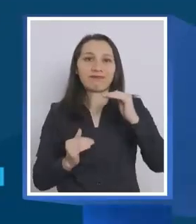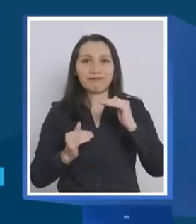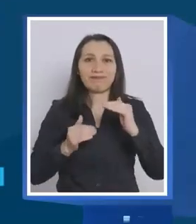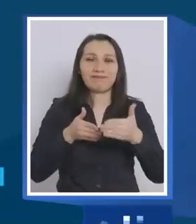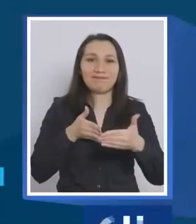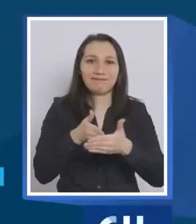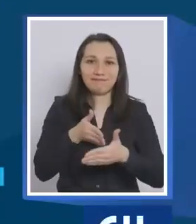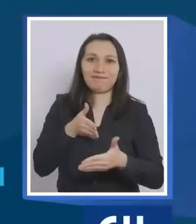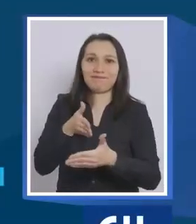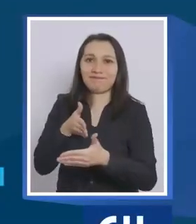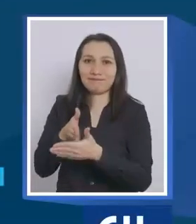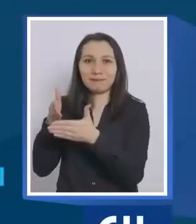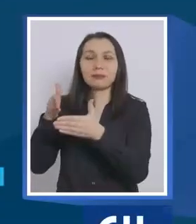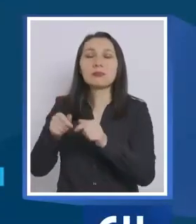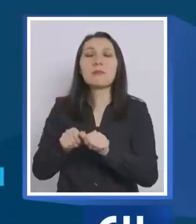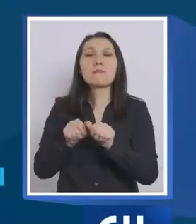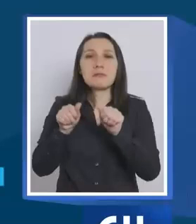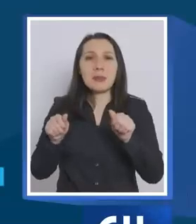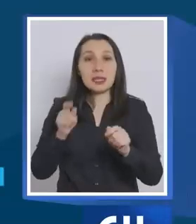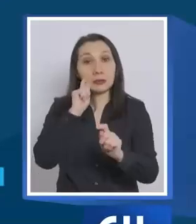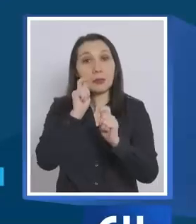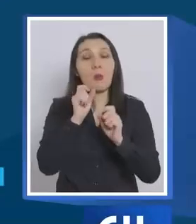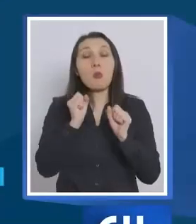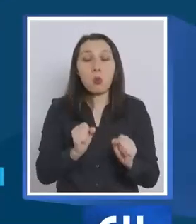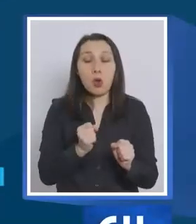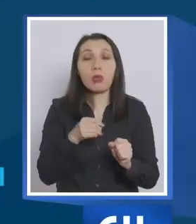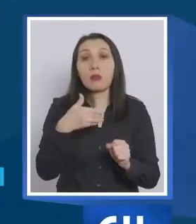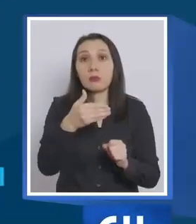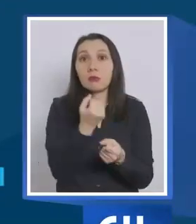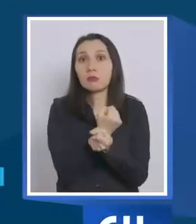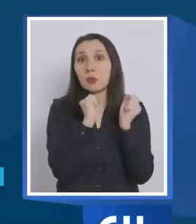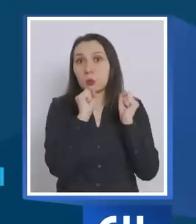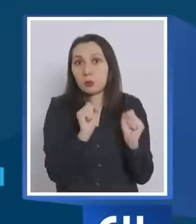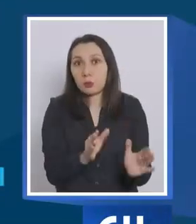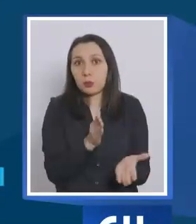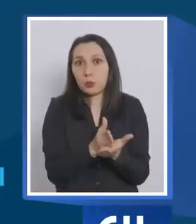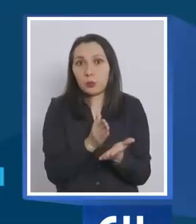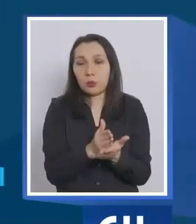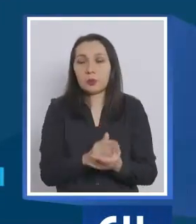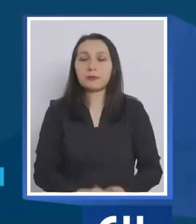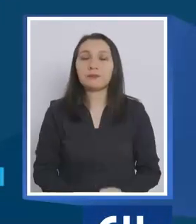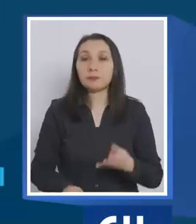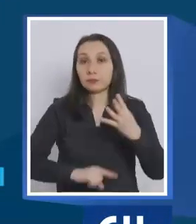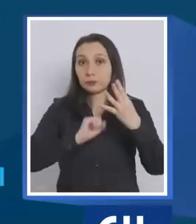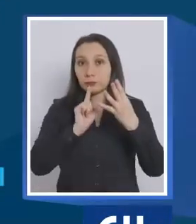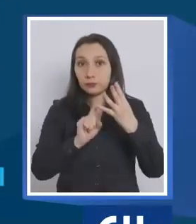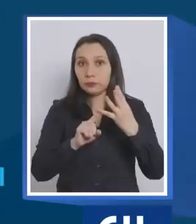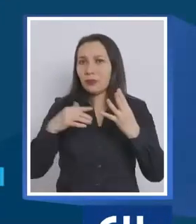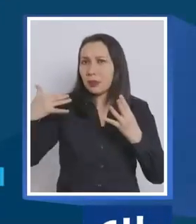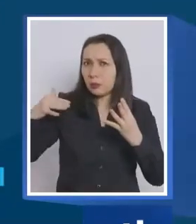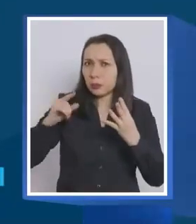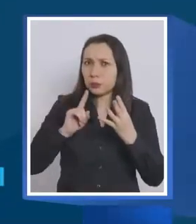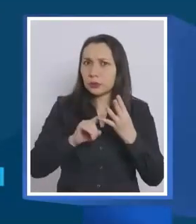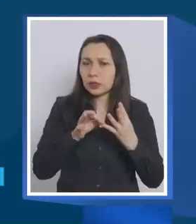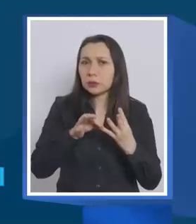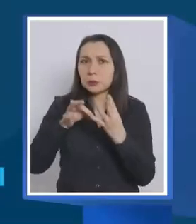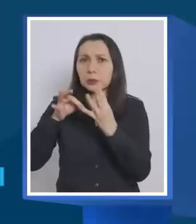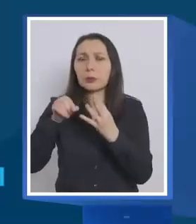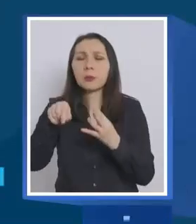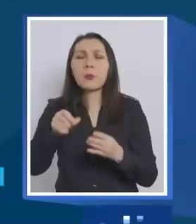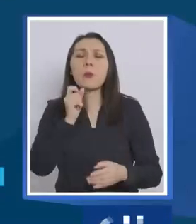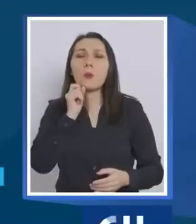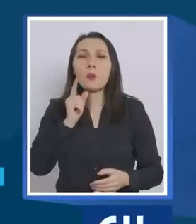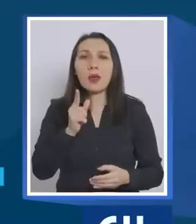también en un incremento del riesgo de deserción escolar. Un cuarto eje tiene que ver con